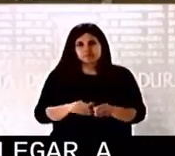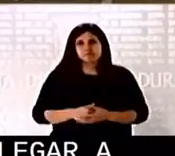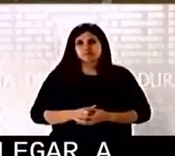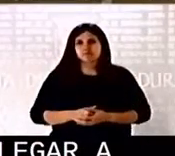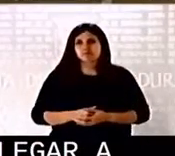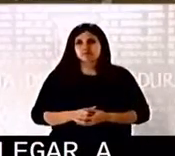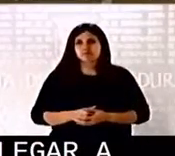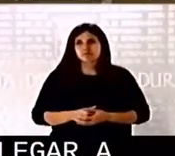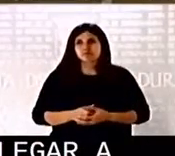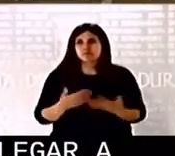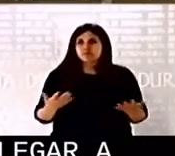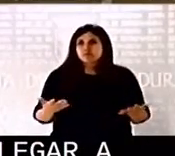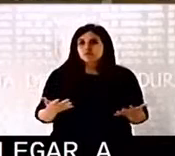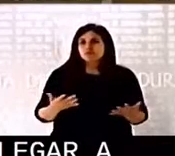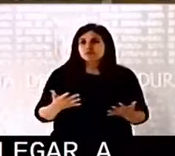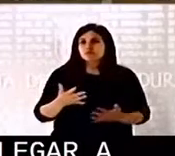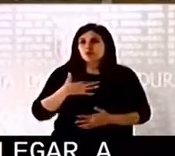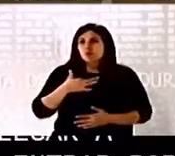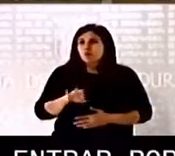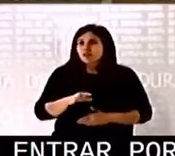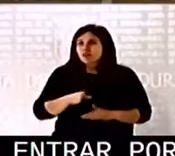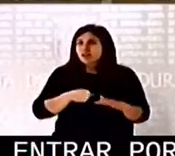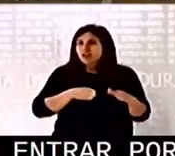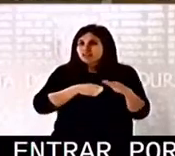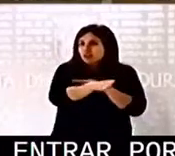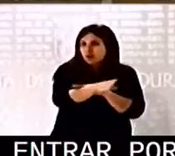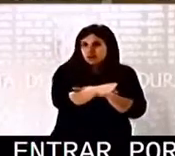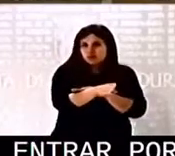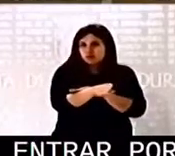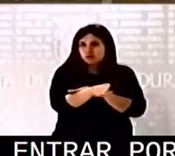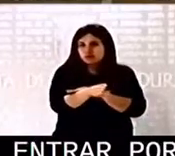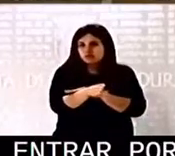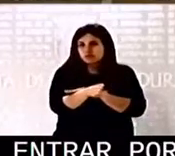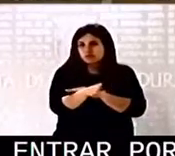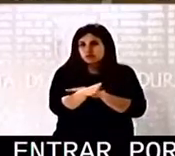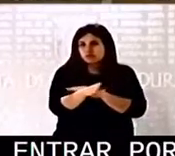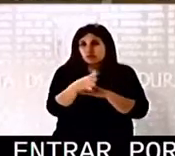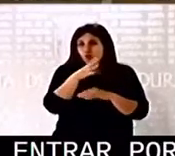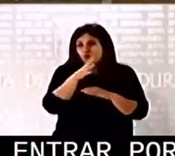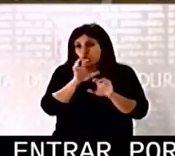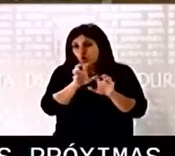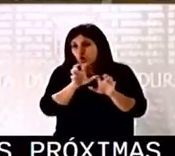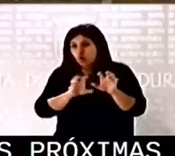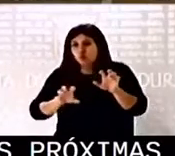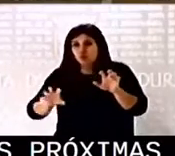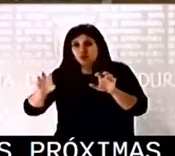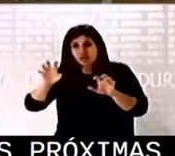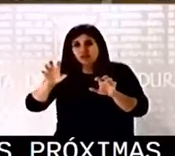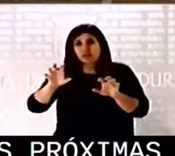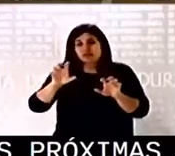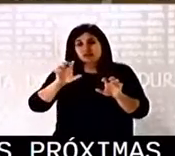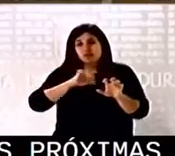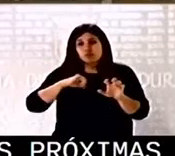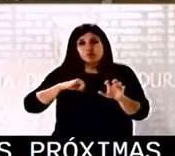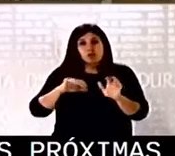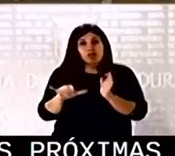pueden entrar por cualquiera de las regiones que están más próximas a esa frontera sur.